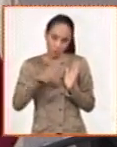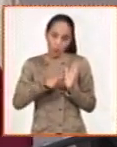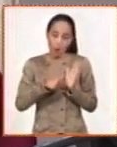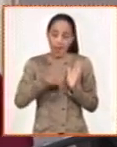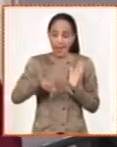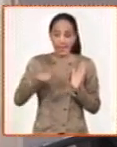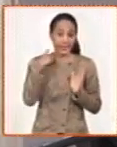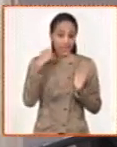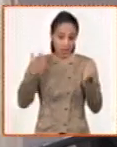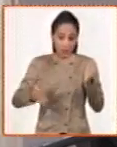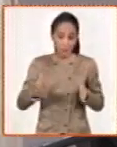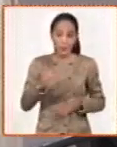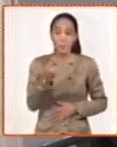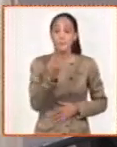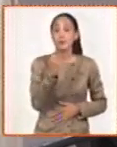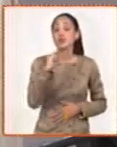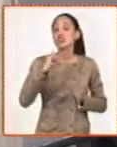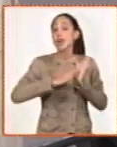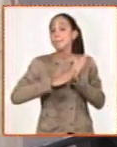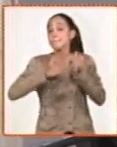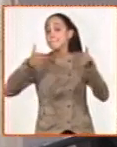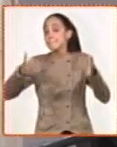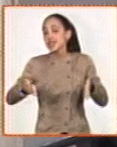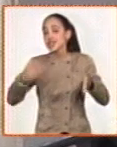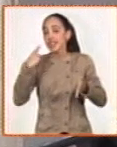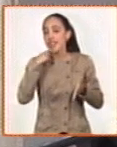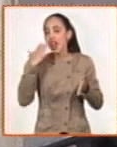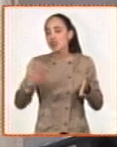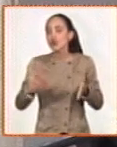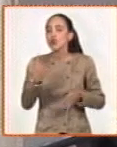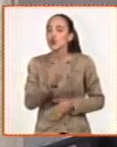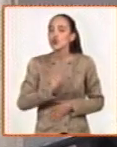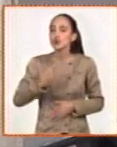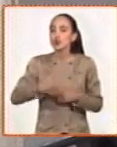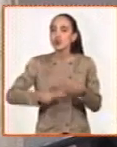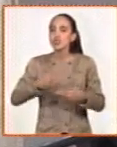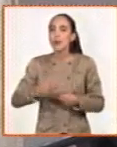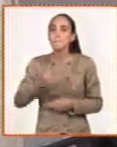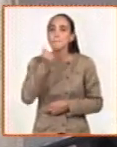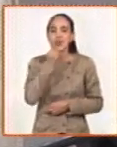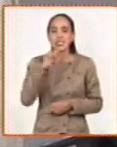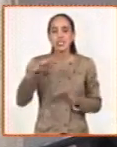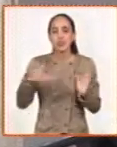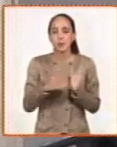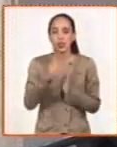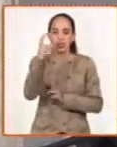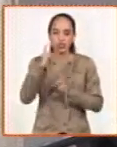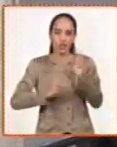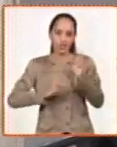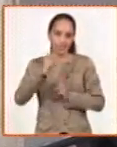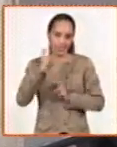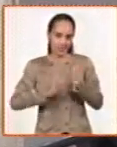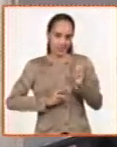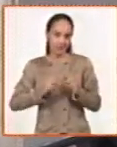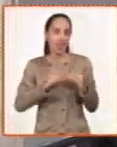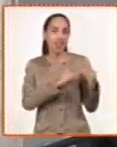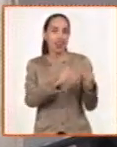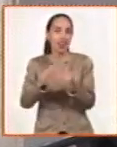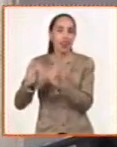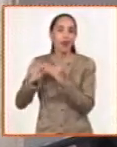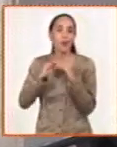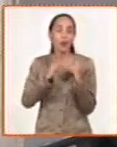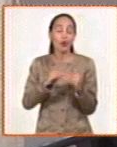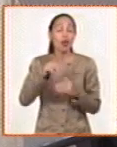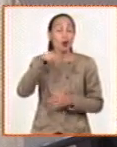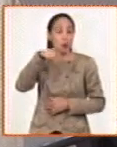en el primer semestre del año, nosotros estuvimos desarrollando más de 7.000 talleres en las comunidades que hoy se encuentran